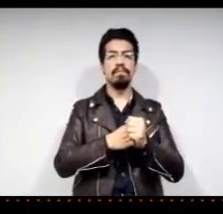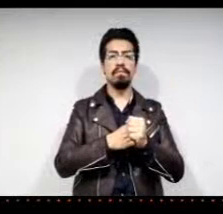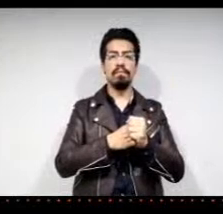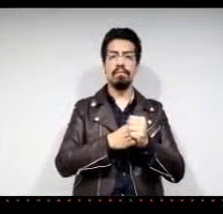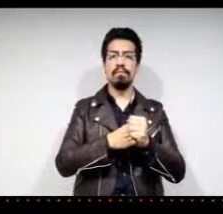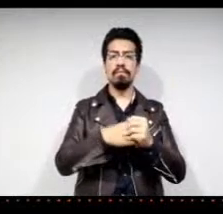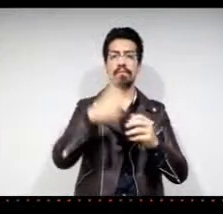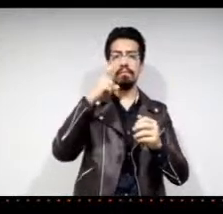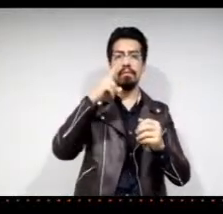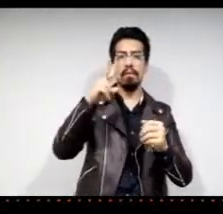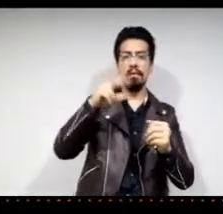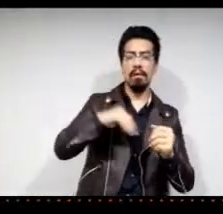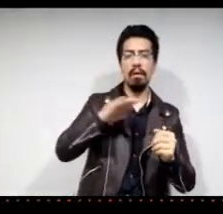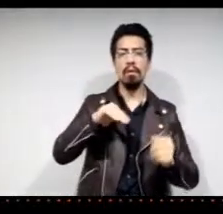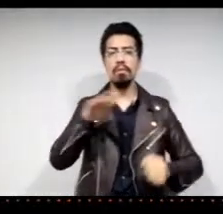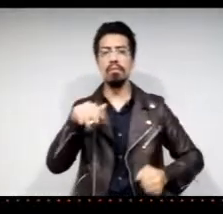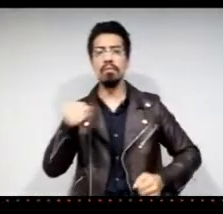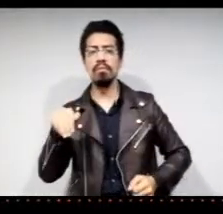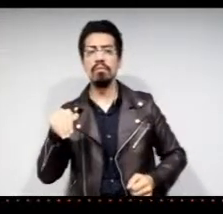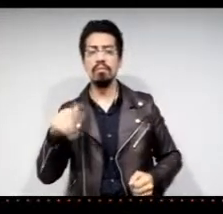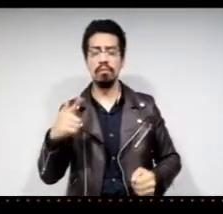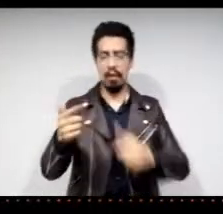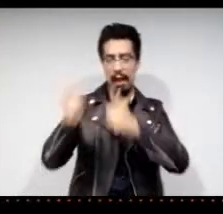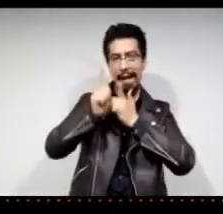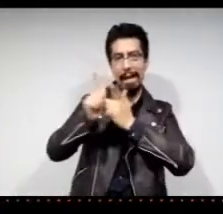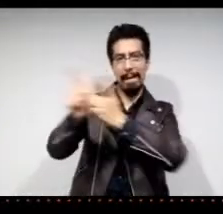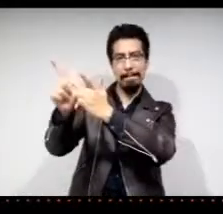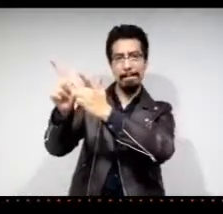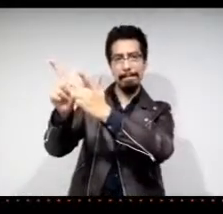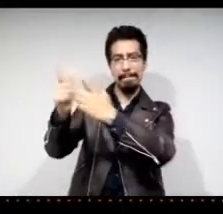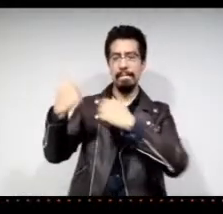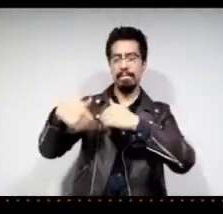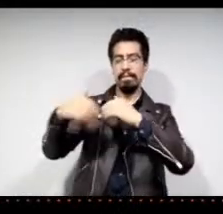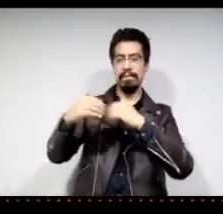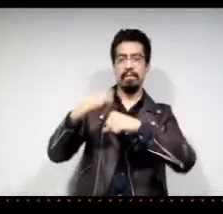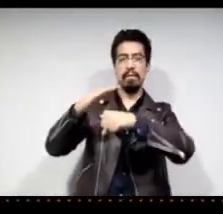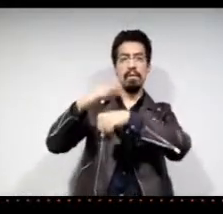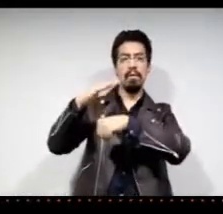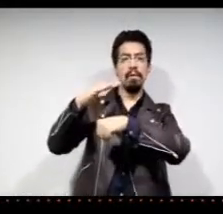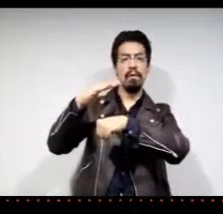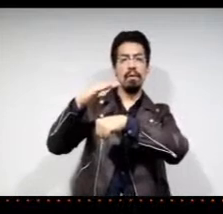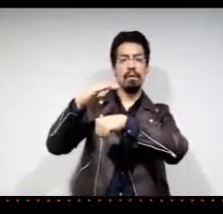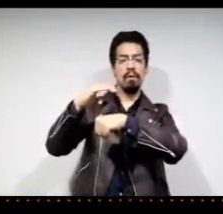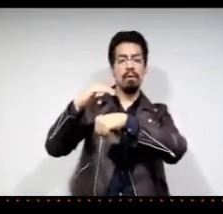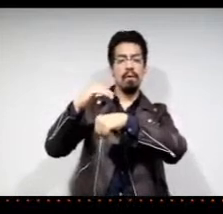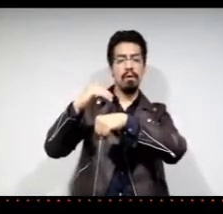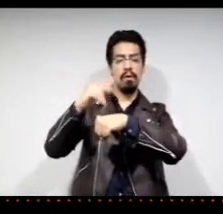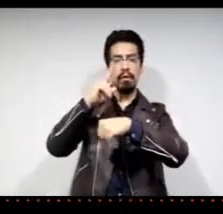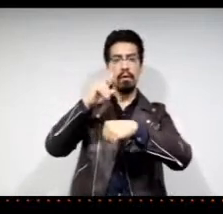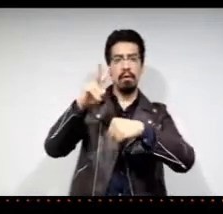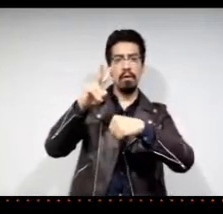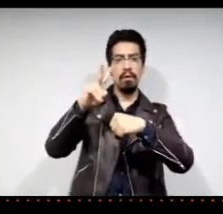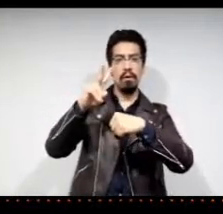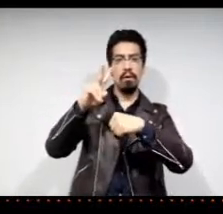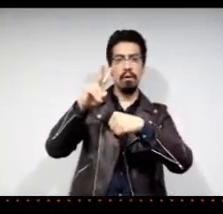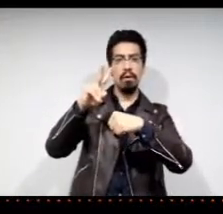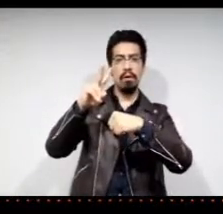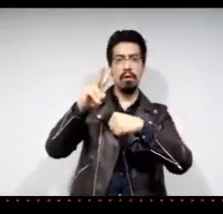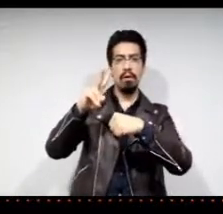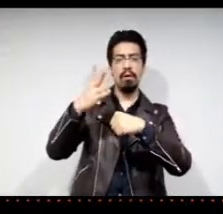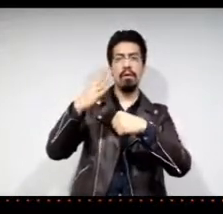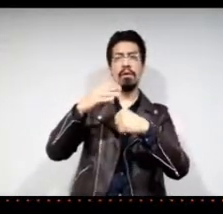Buscamos cómo también continuar con lo mayor posible con, si me permiten usar esta palabra, la oferta de